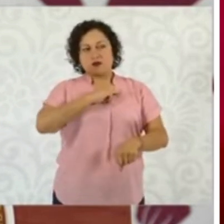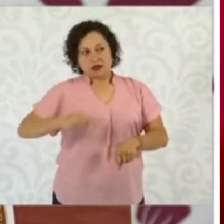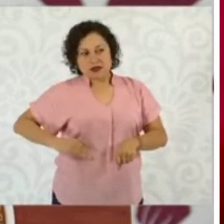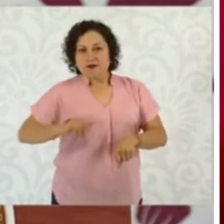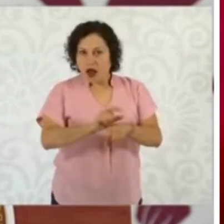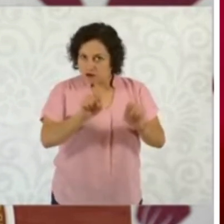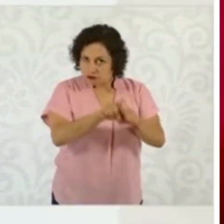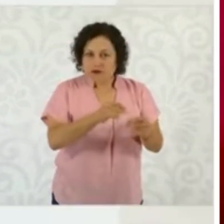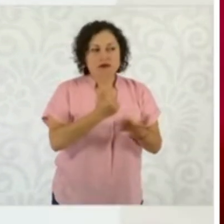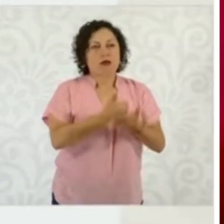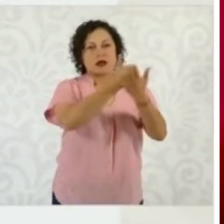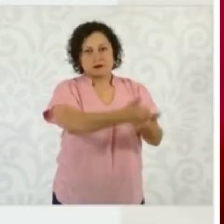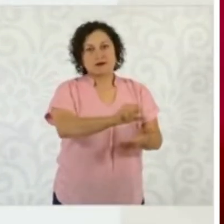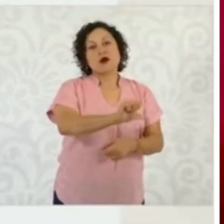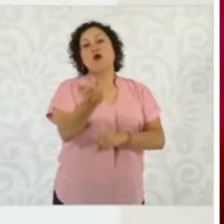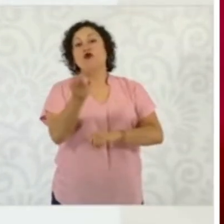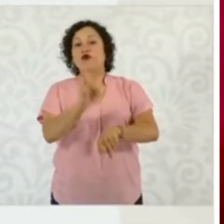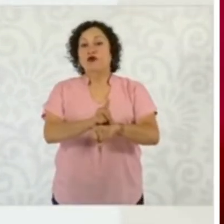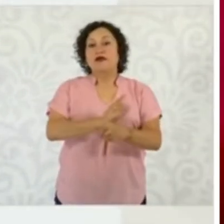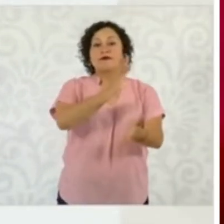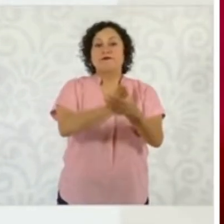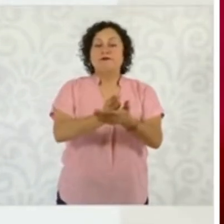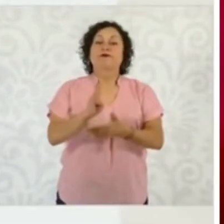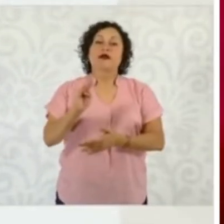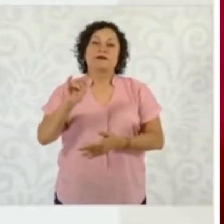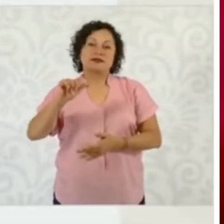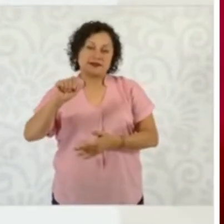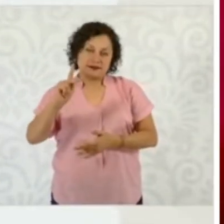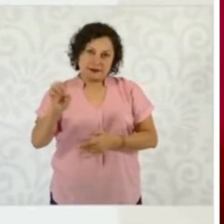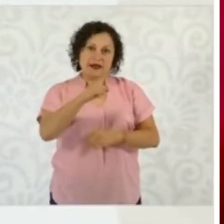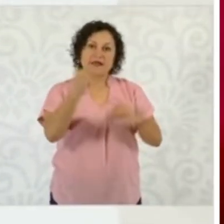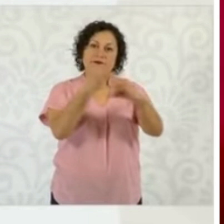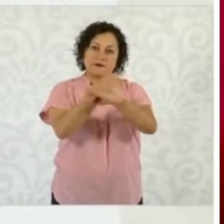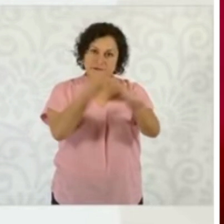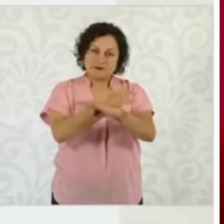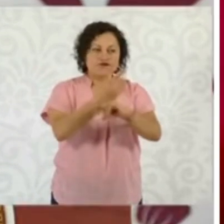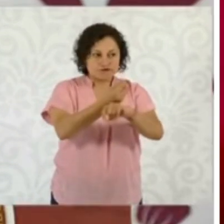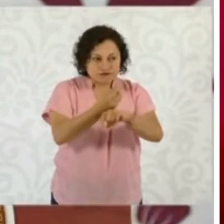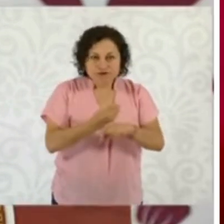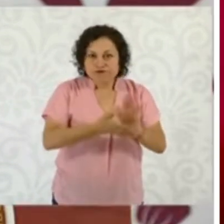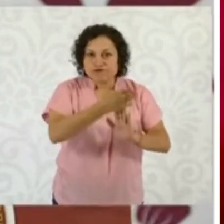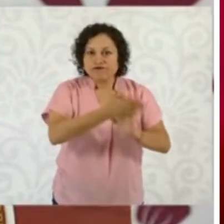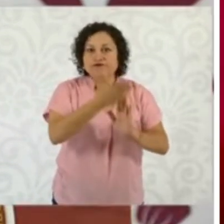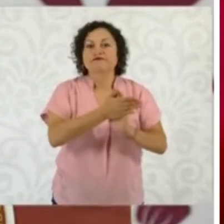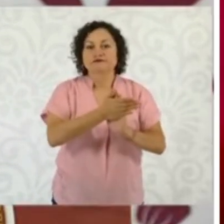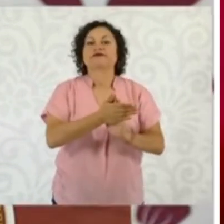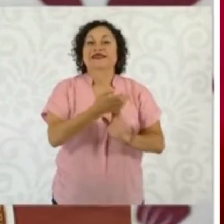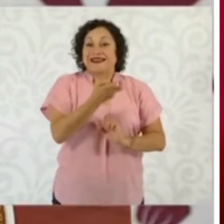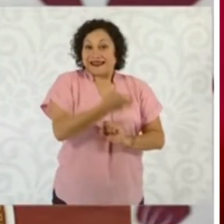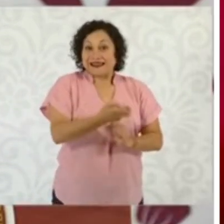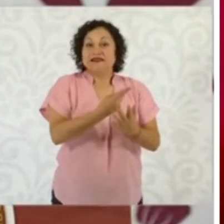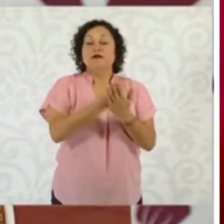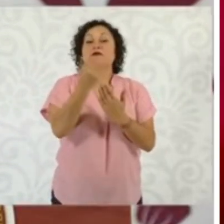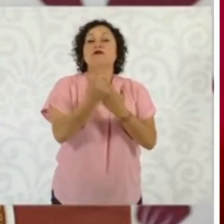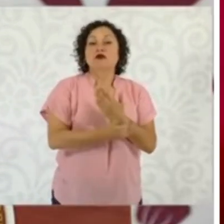otro día fuimos a Bavispe, que se está haciendo la carretera Bavispe, Nuevo Casas Grandes, que me pidió el presidente López Obrador que fuera